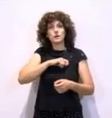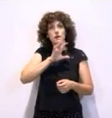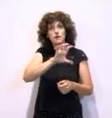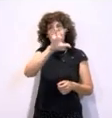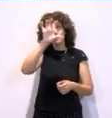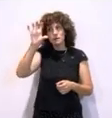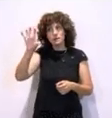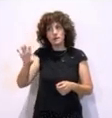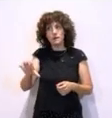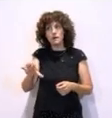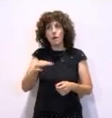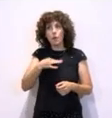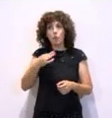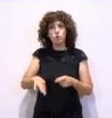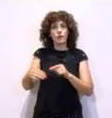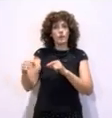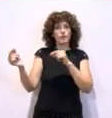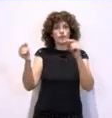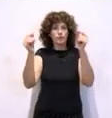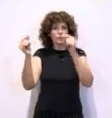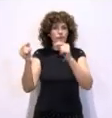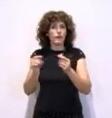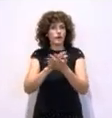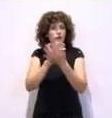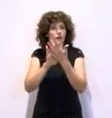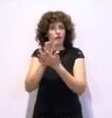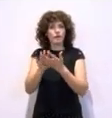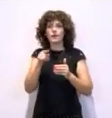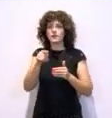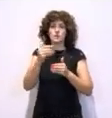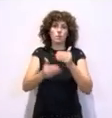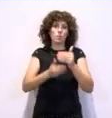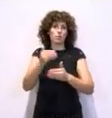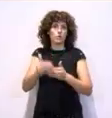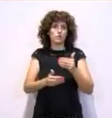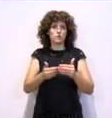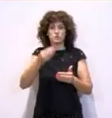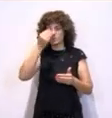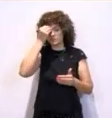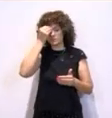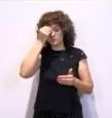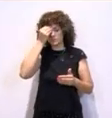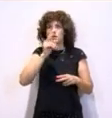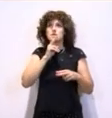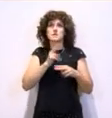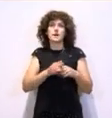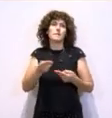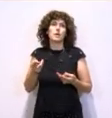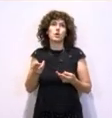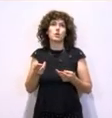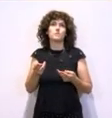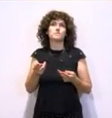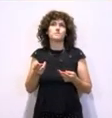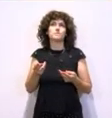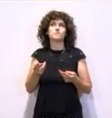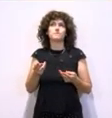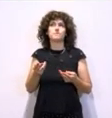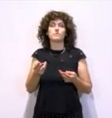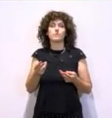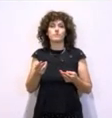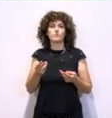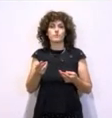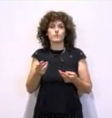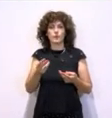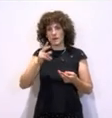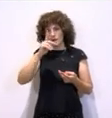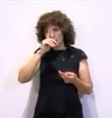establecer un diálogo y hablar, creo que ese proceso, no lo llame concordia, llámelo reconciliación, llámelo